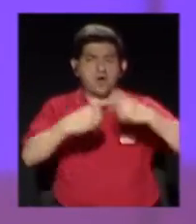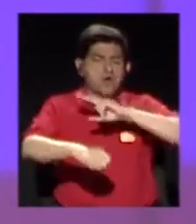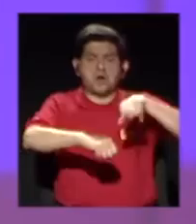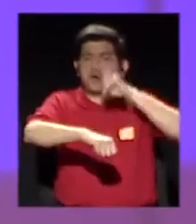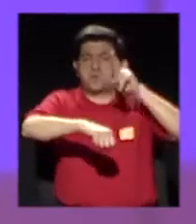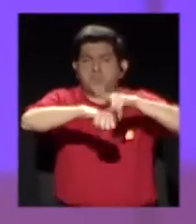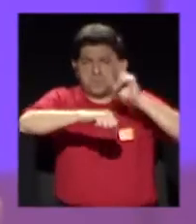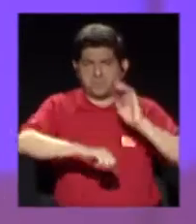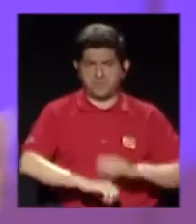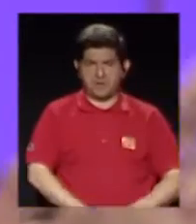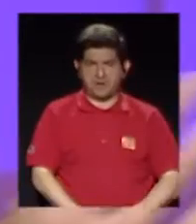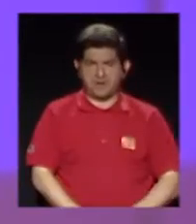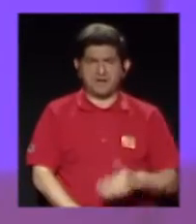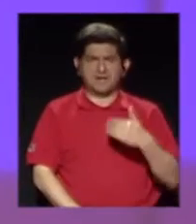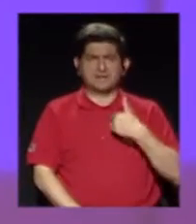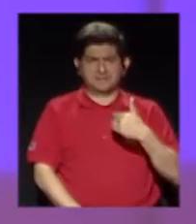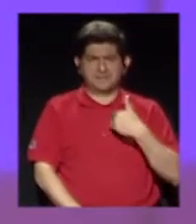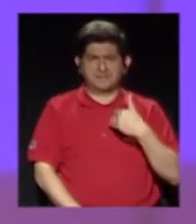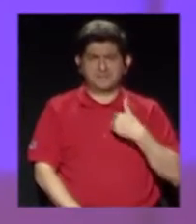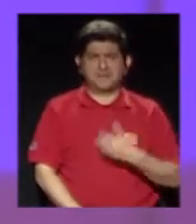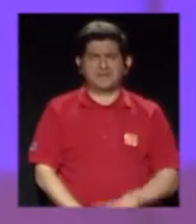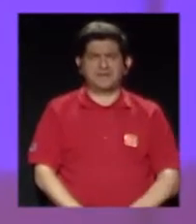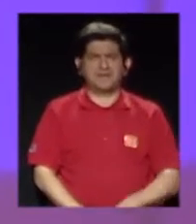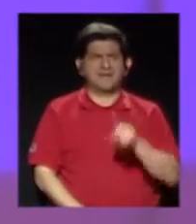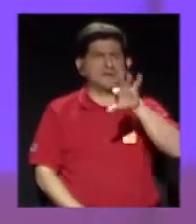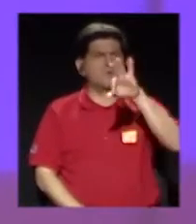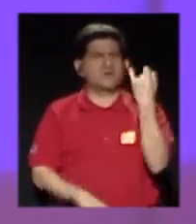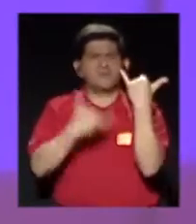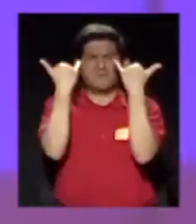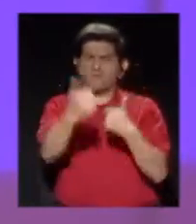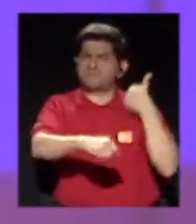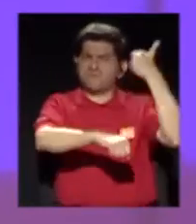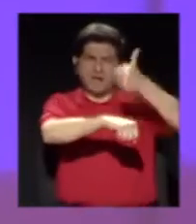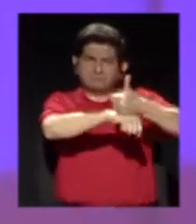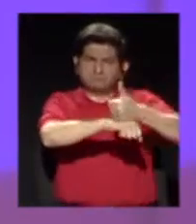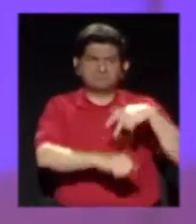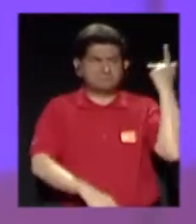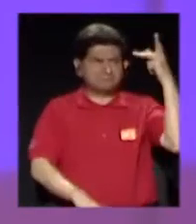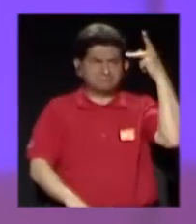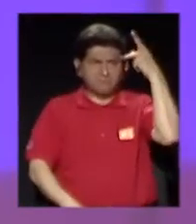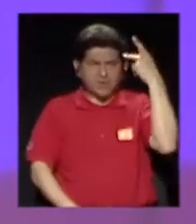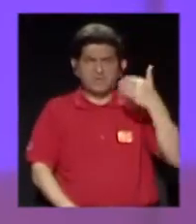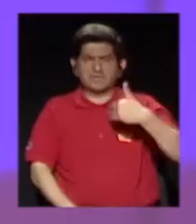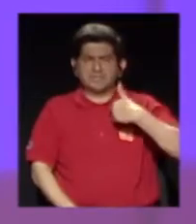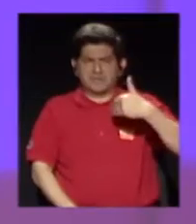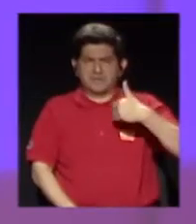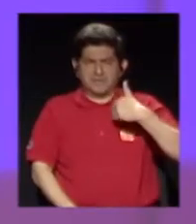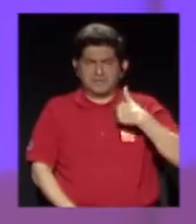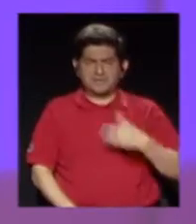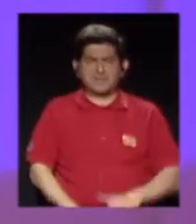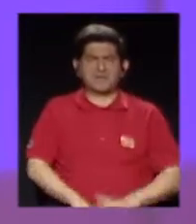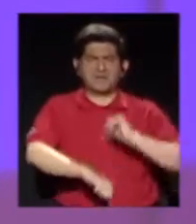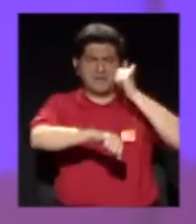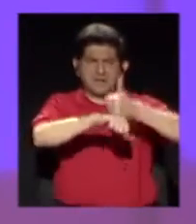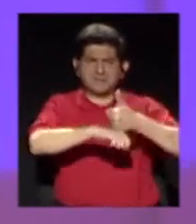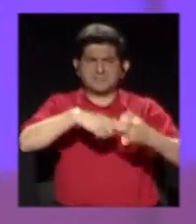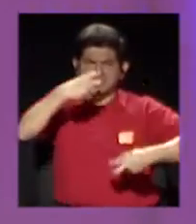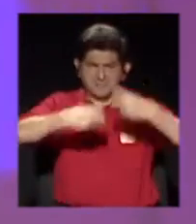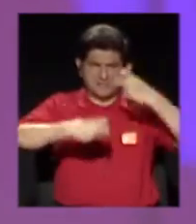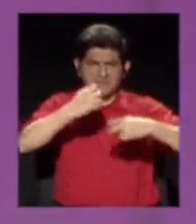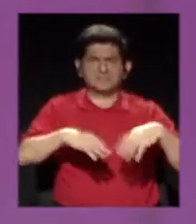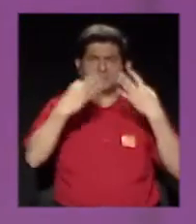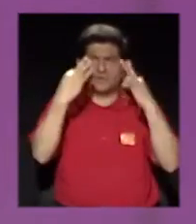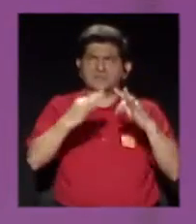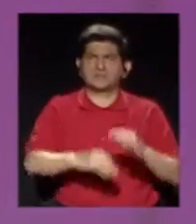por lo tanto hay toda una una forma ya establecida en las políticas de tipificación criminal para